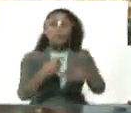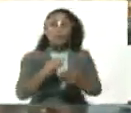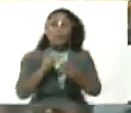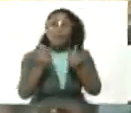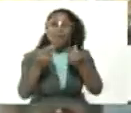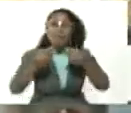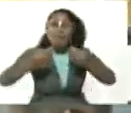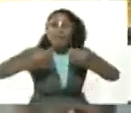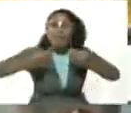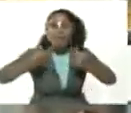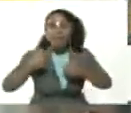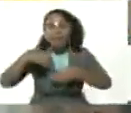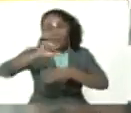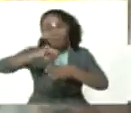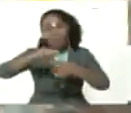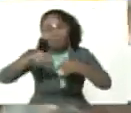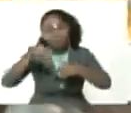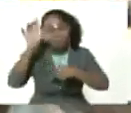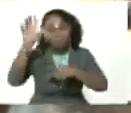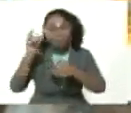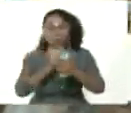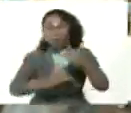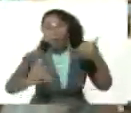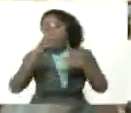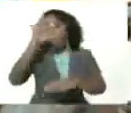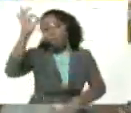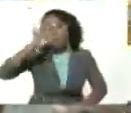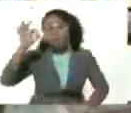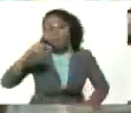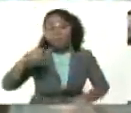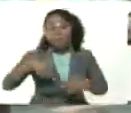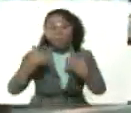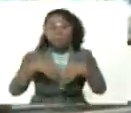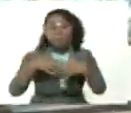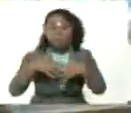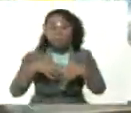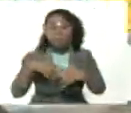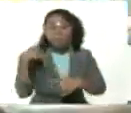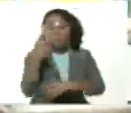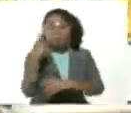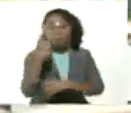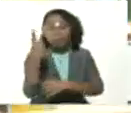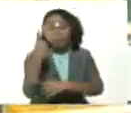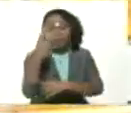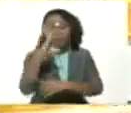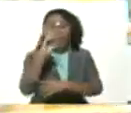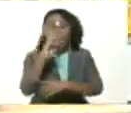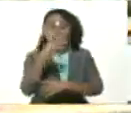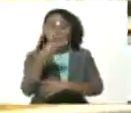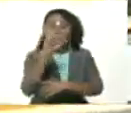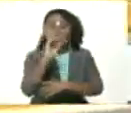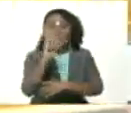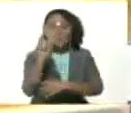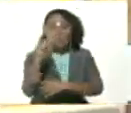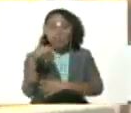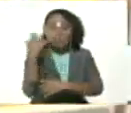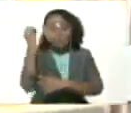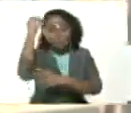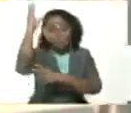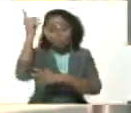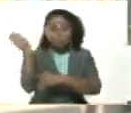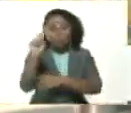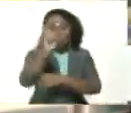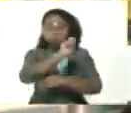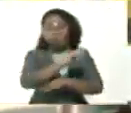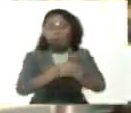y aceites en el país. Un alto porcentaje lo posee esta empresa. Solamente Coposa tiene la capacidad mensual de